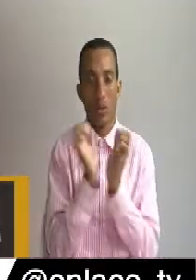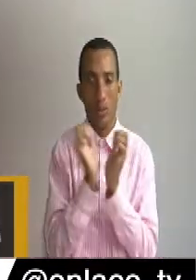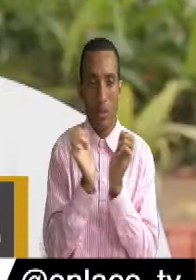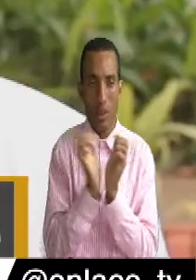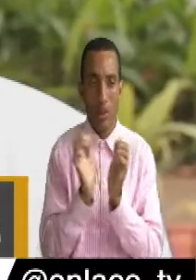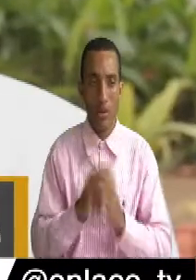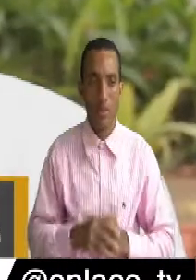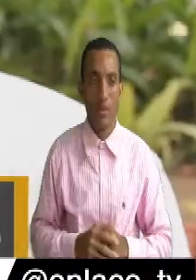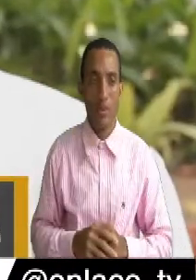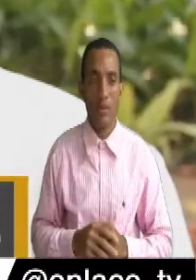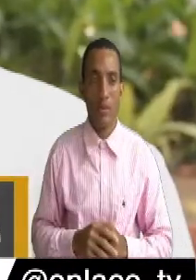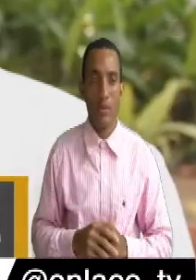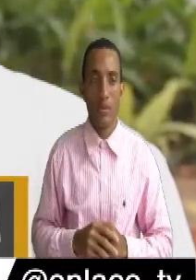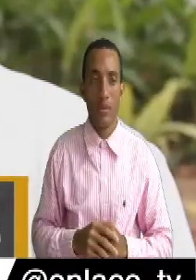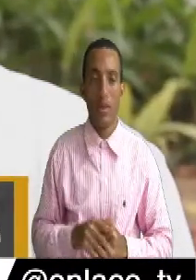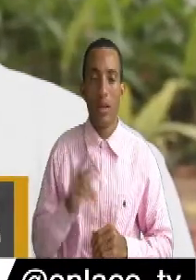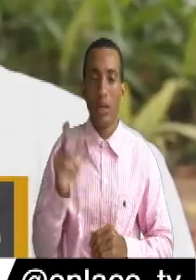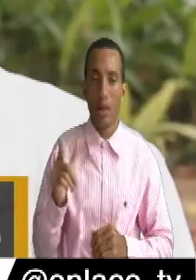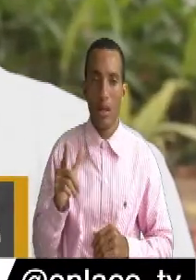particular.